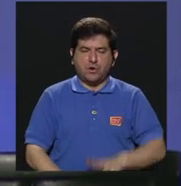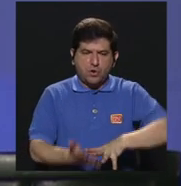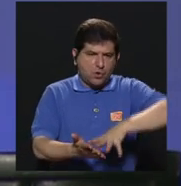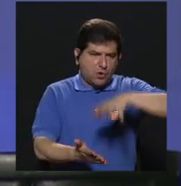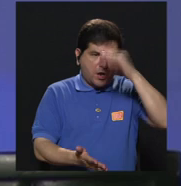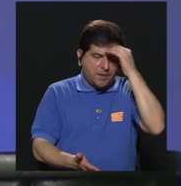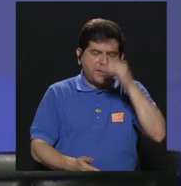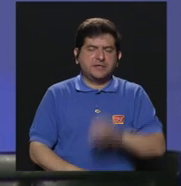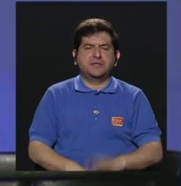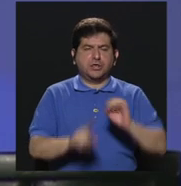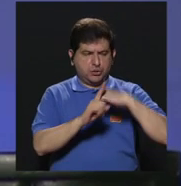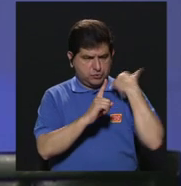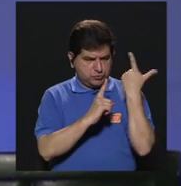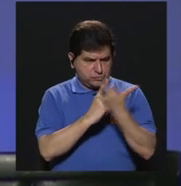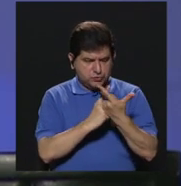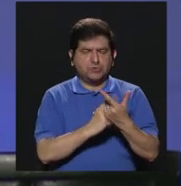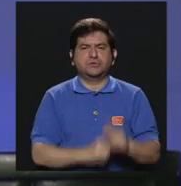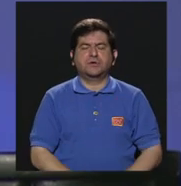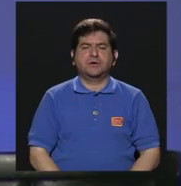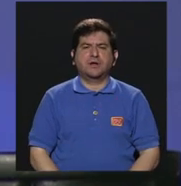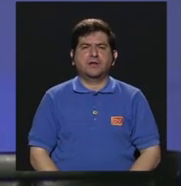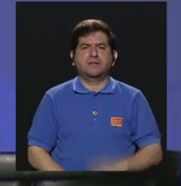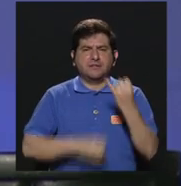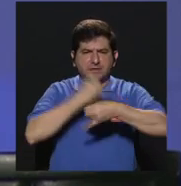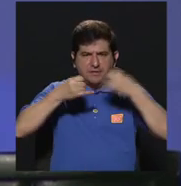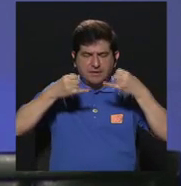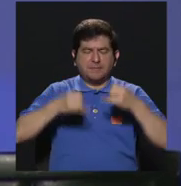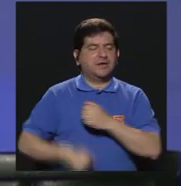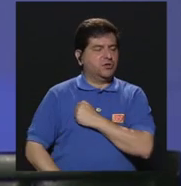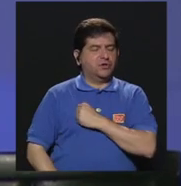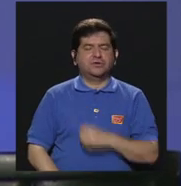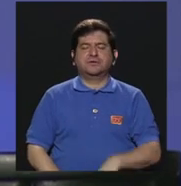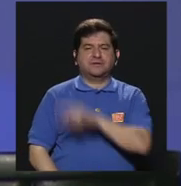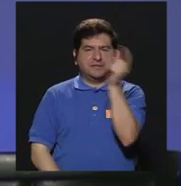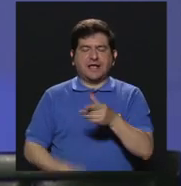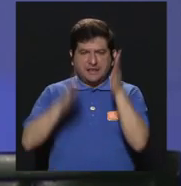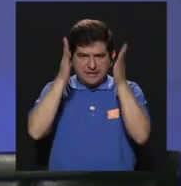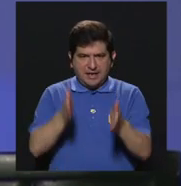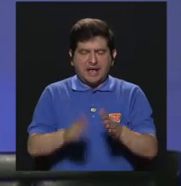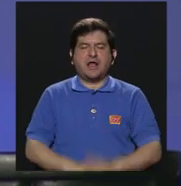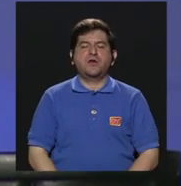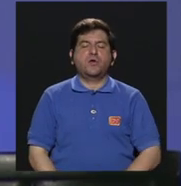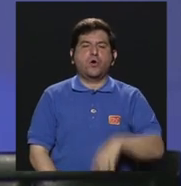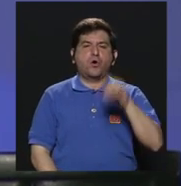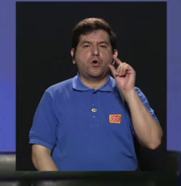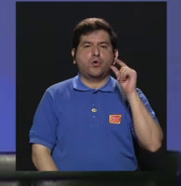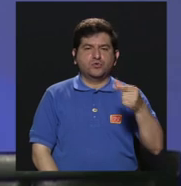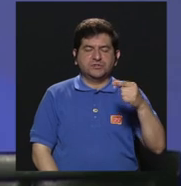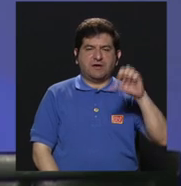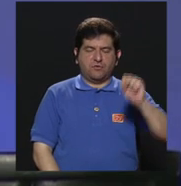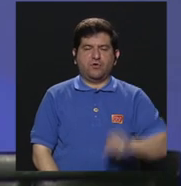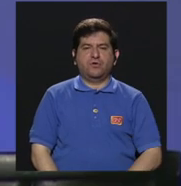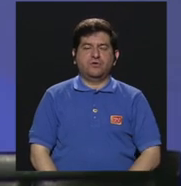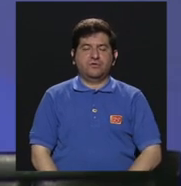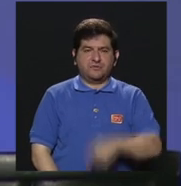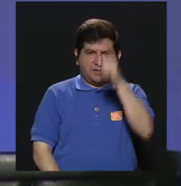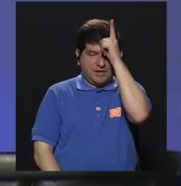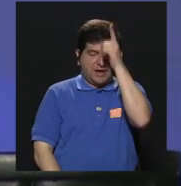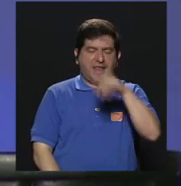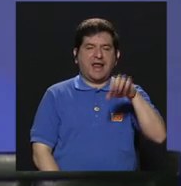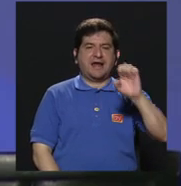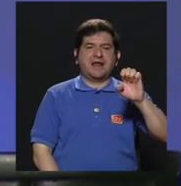Aprendimos sociología del italiano Gustavo Santoro, del alemán Ernesto